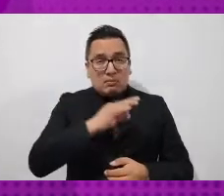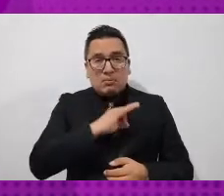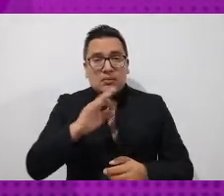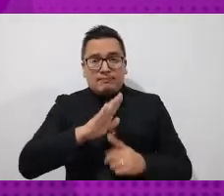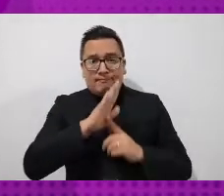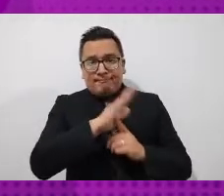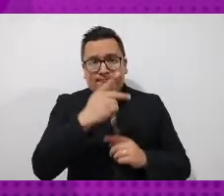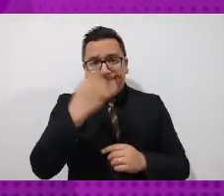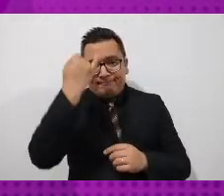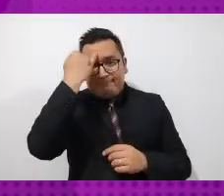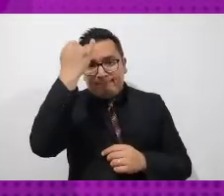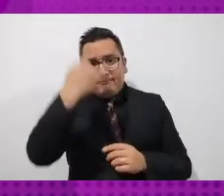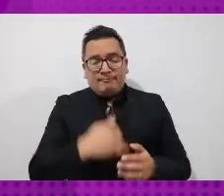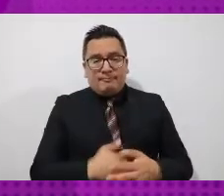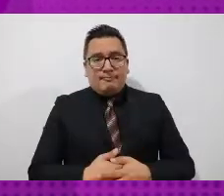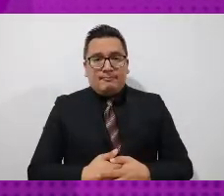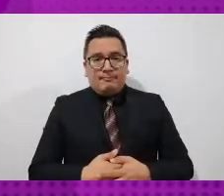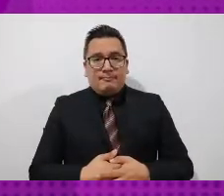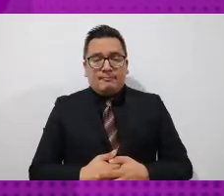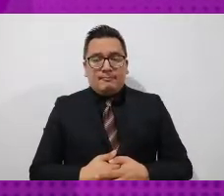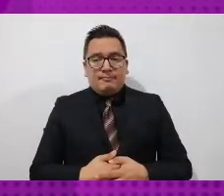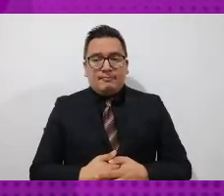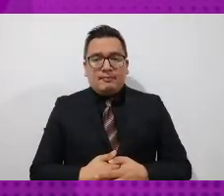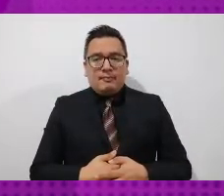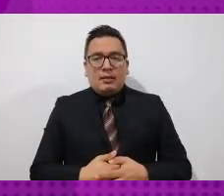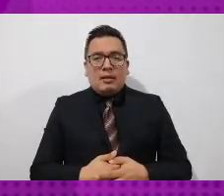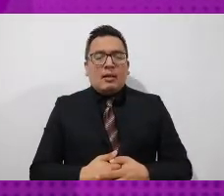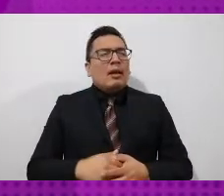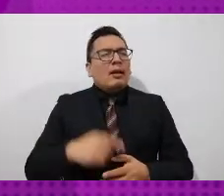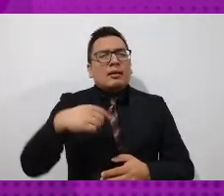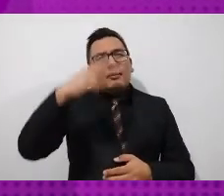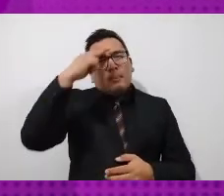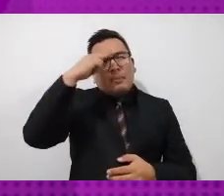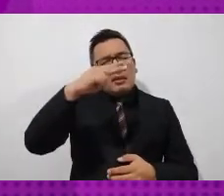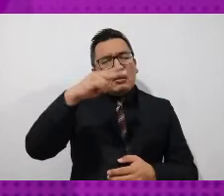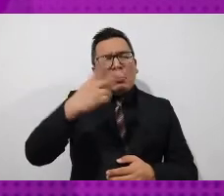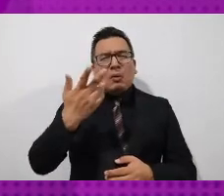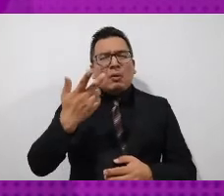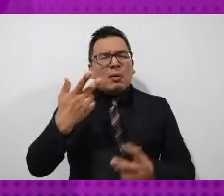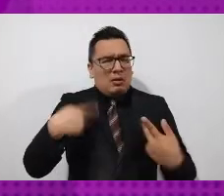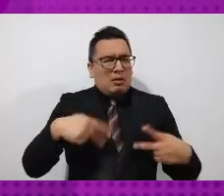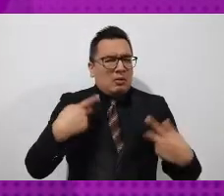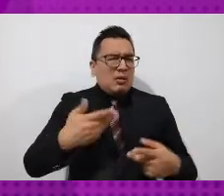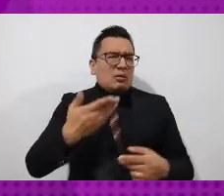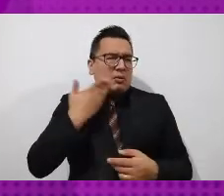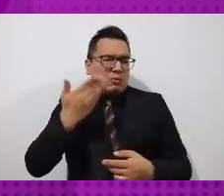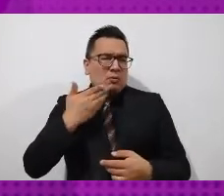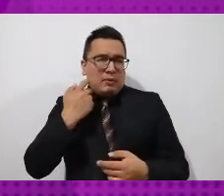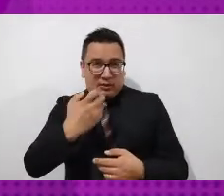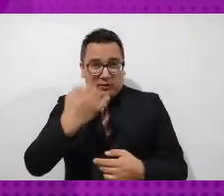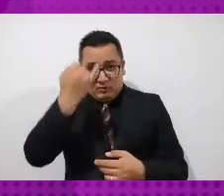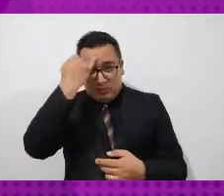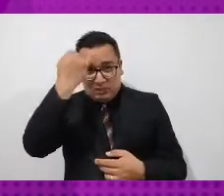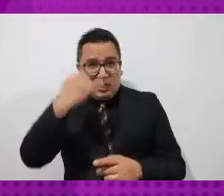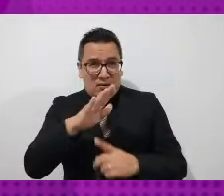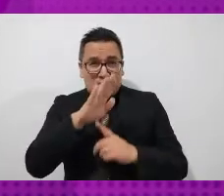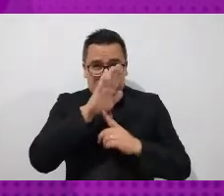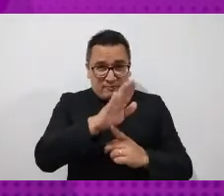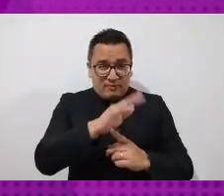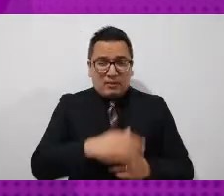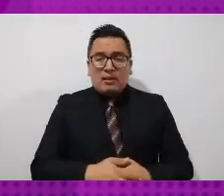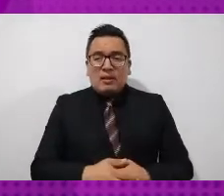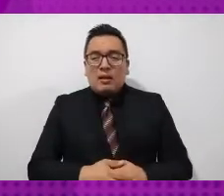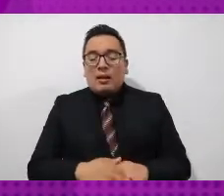presentar una iniciativa popular. ¿Qué tanta cultura tenemos aquí en México, consejero, de presentar este tipo de iniciativas populares?